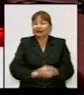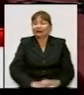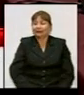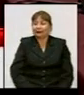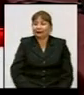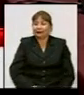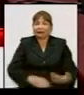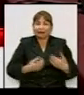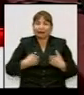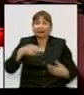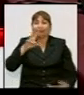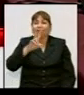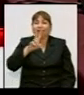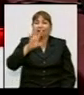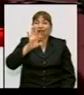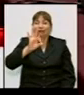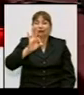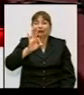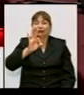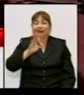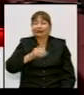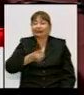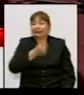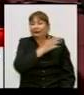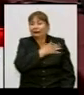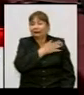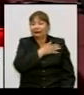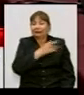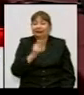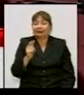Ya tenemos 29, me dice el coronel Taipe.